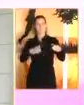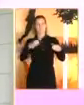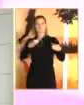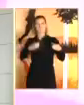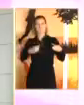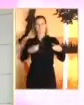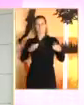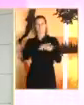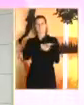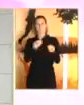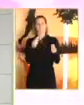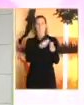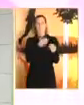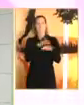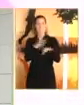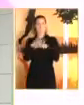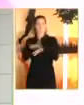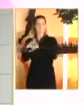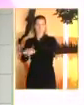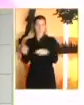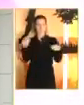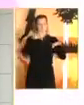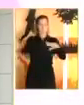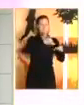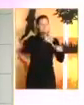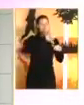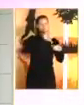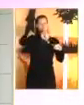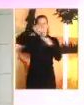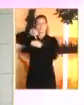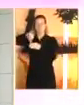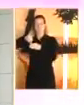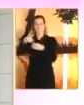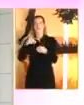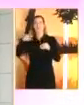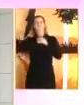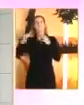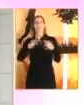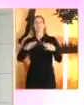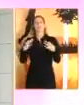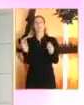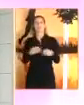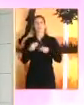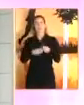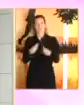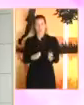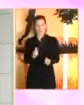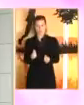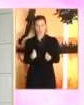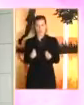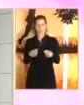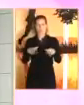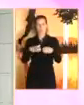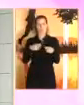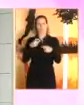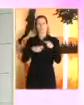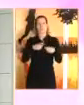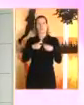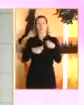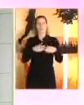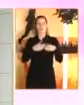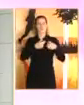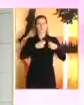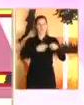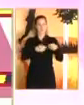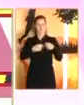nuestras disoluciones, que lo que va a hacer en el fondo es, lo que hace la sal es romper la célula y lo que hace el detergente es para quitar la